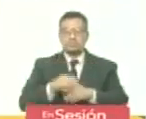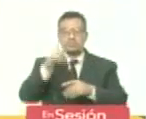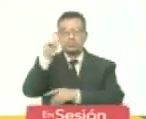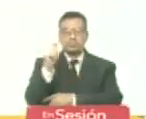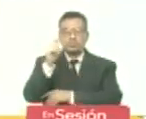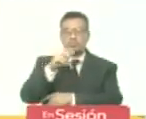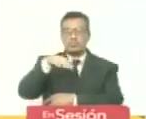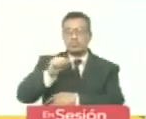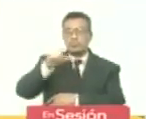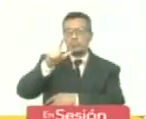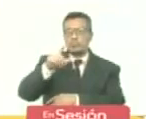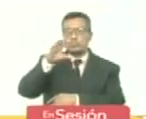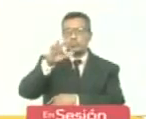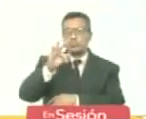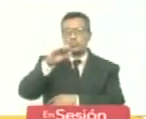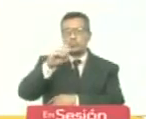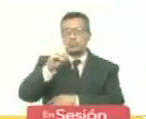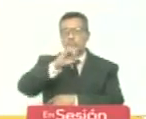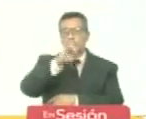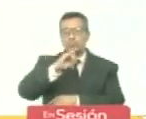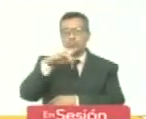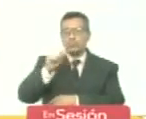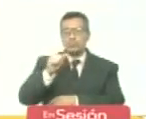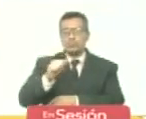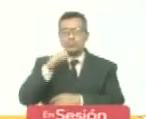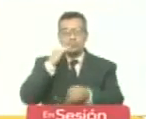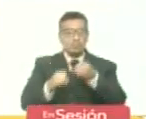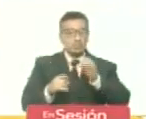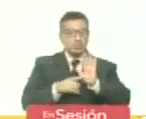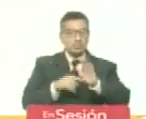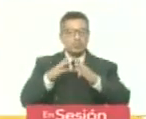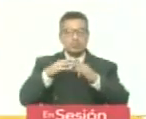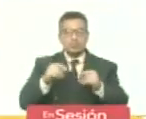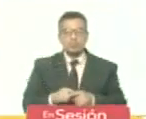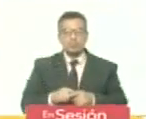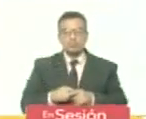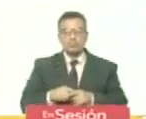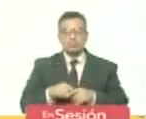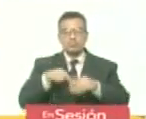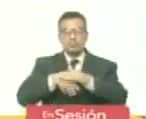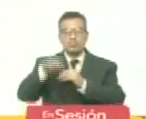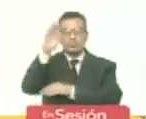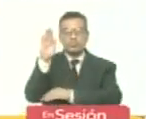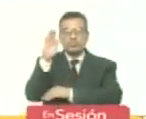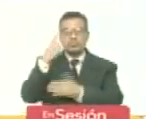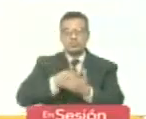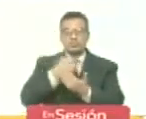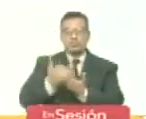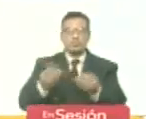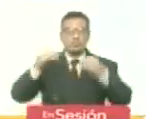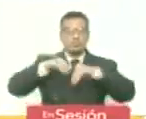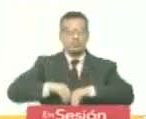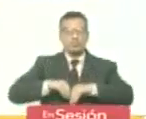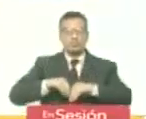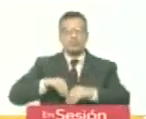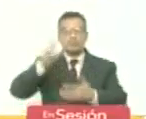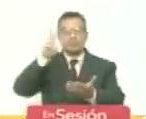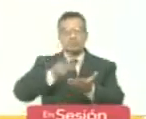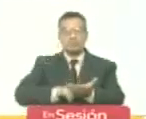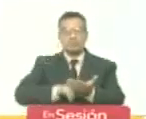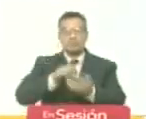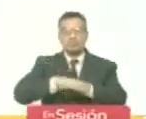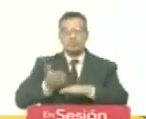diputado Alfonso Campos Jesurún. Concluidas las intervenciones y sometido a votación, el proyecto de acuerdo resultó aprobado